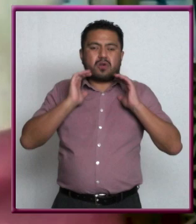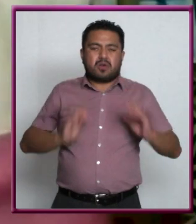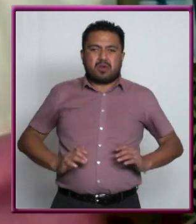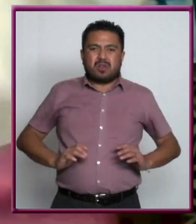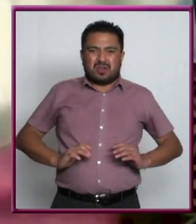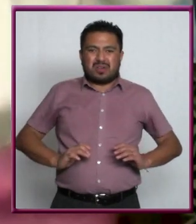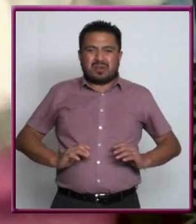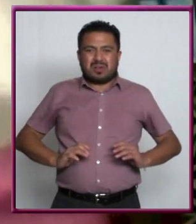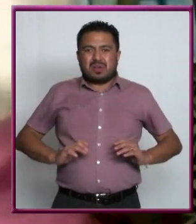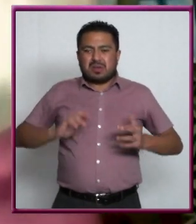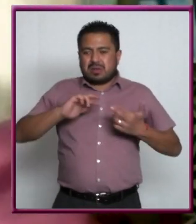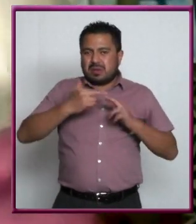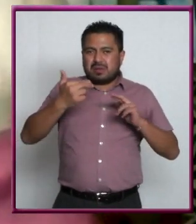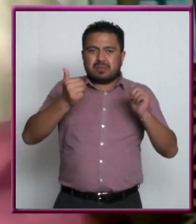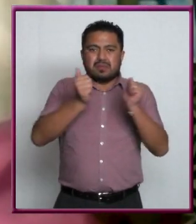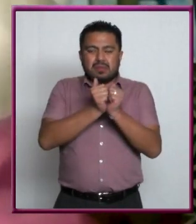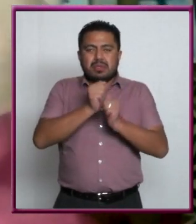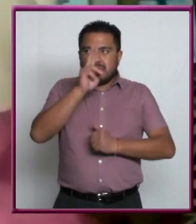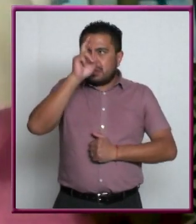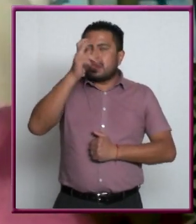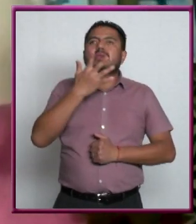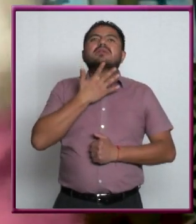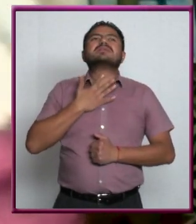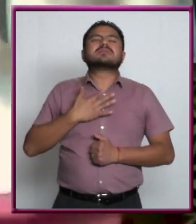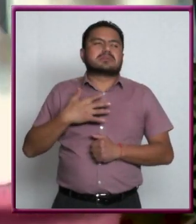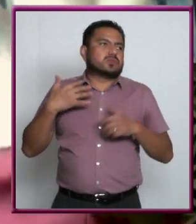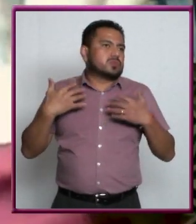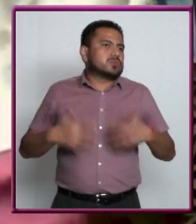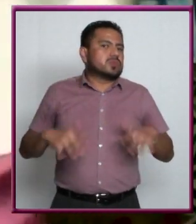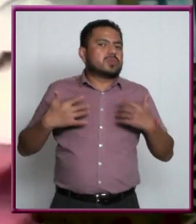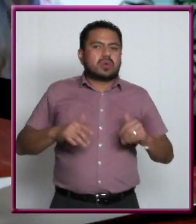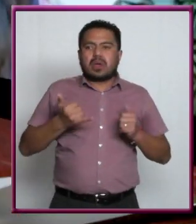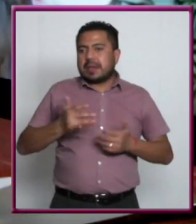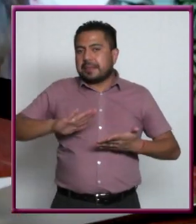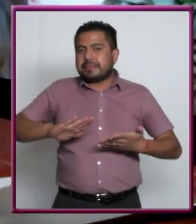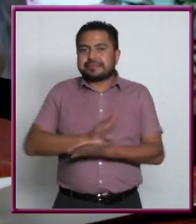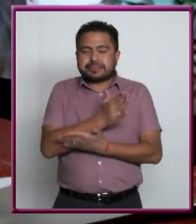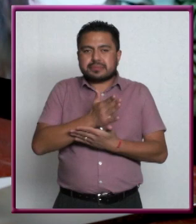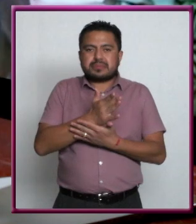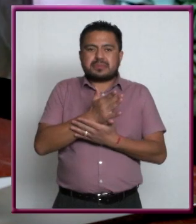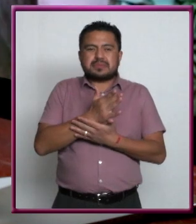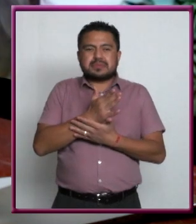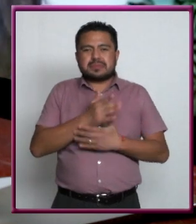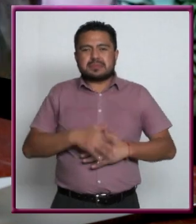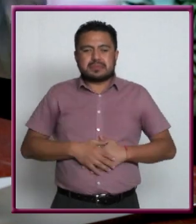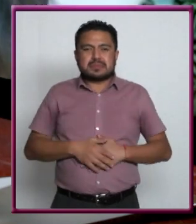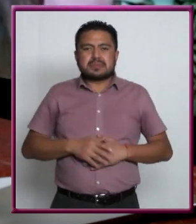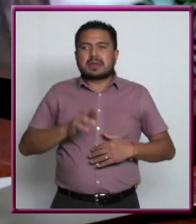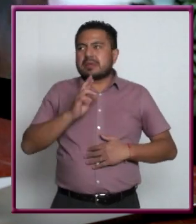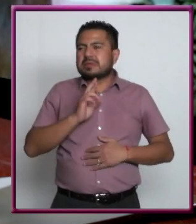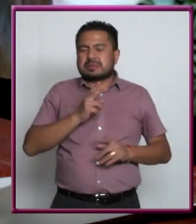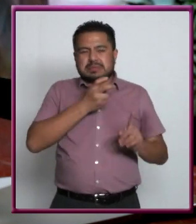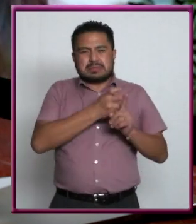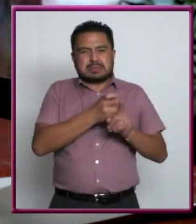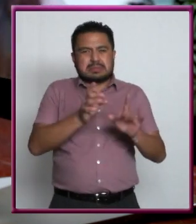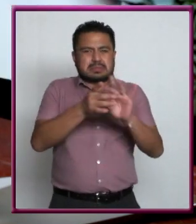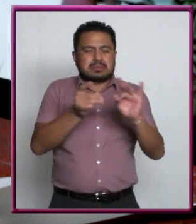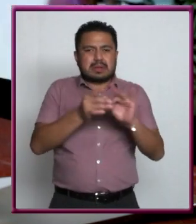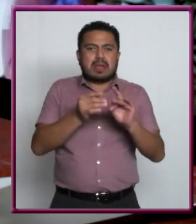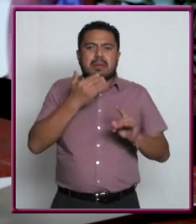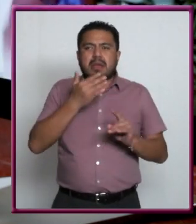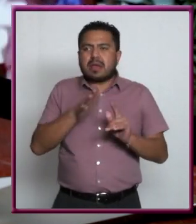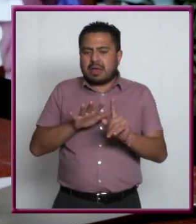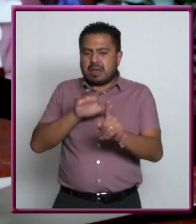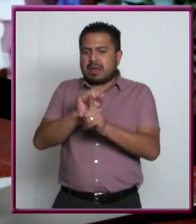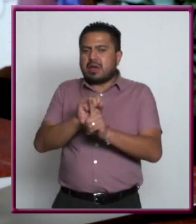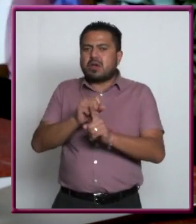cambios corporales relacionados con el deseo y la excitación, y que en el mejor de los casos